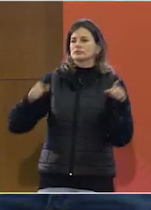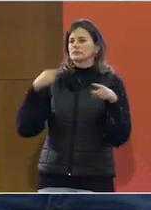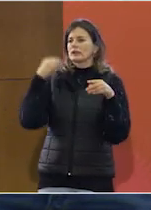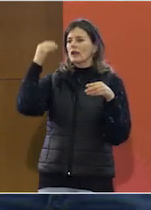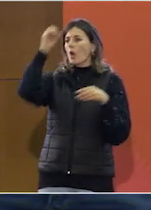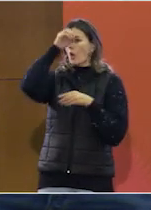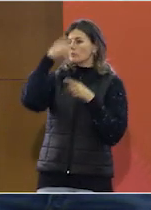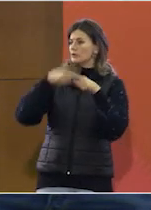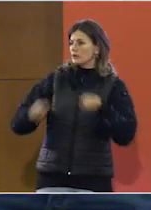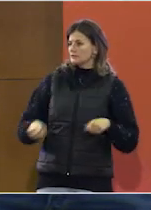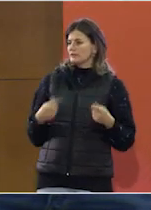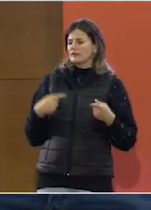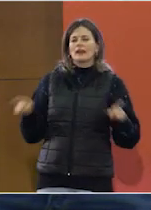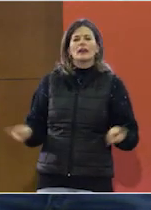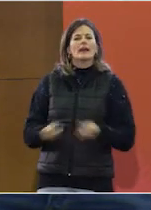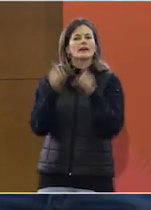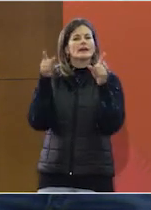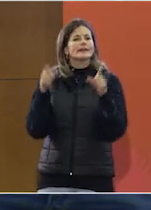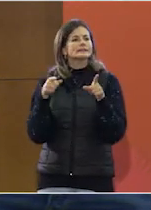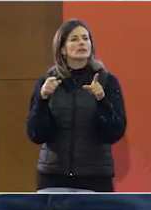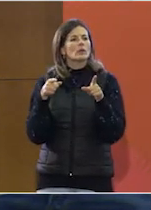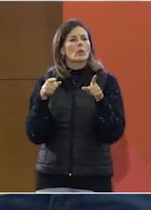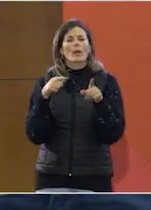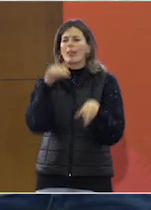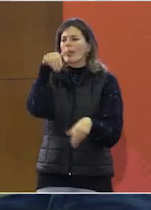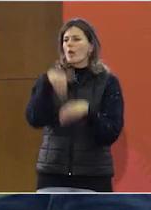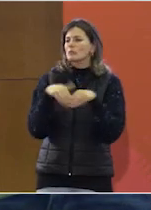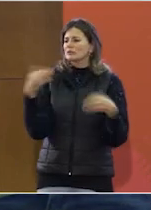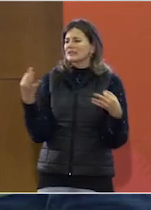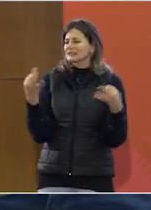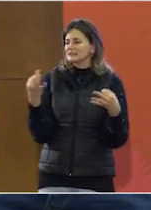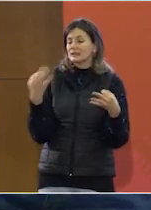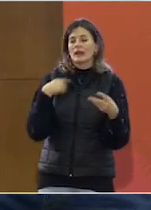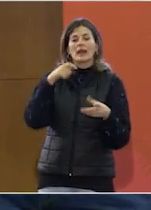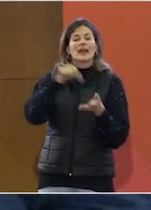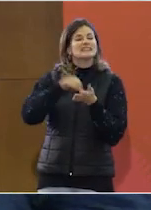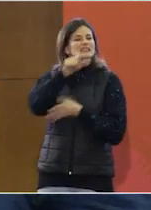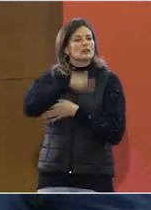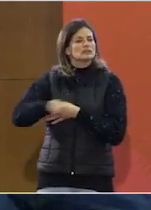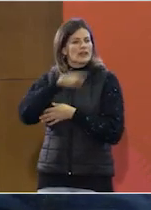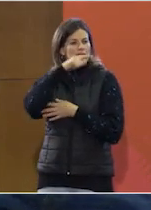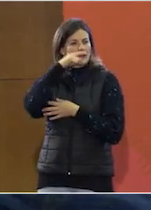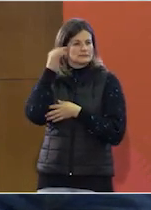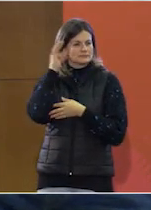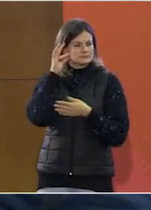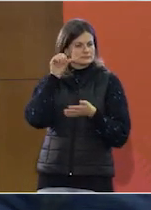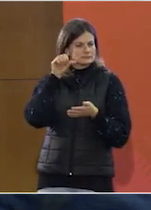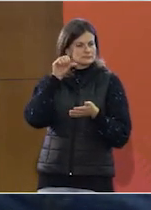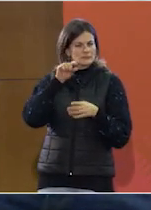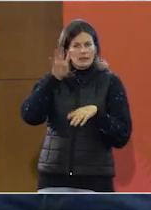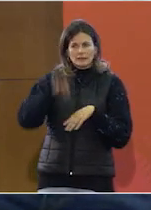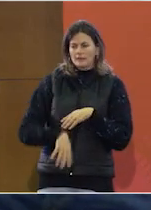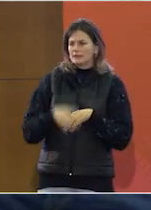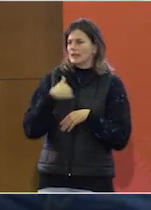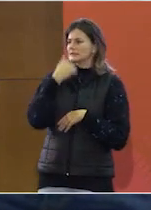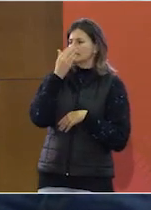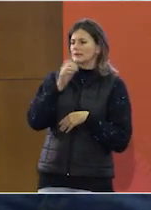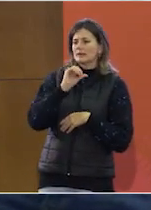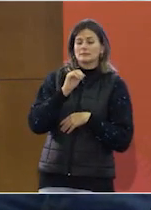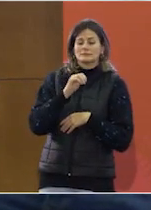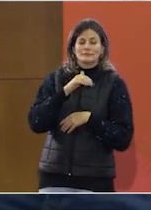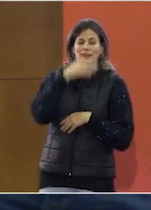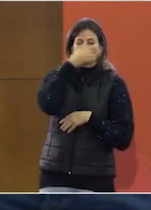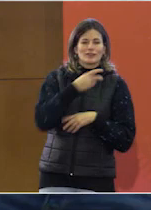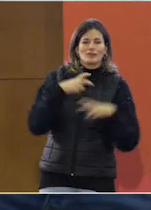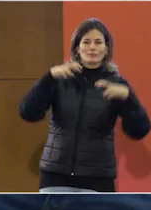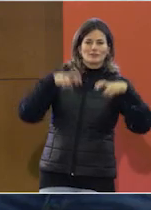distinto. Independientemente de lo que vayan a votar, los ciudadanos catalanes saben quién no puede sentarse en